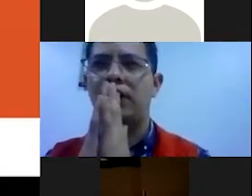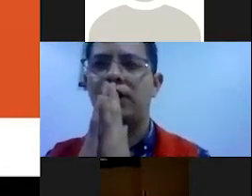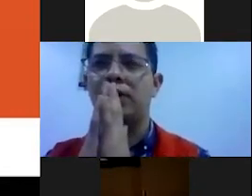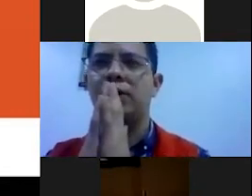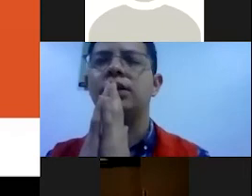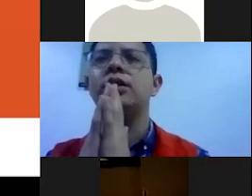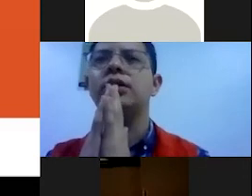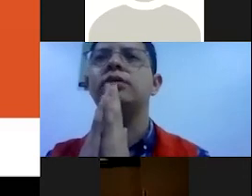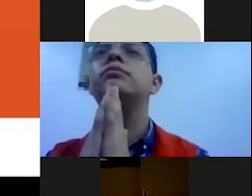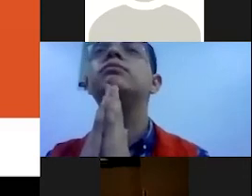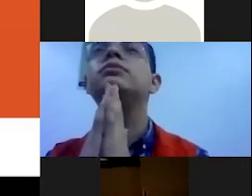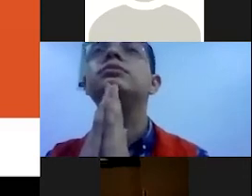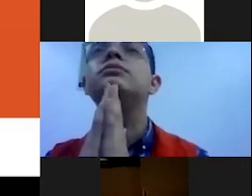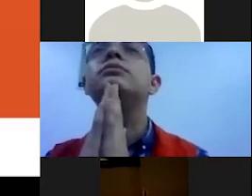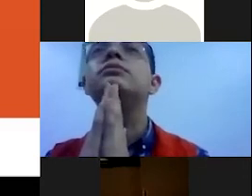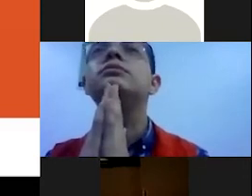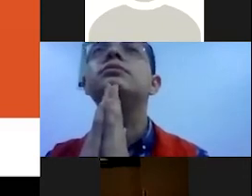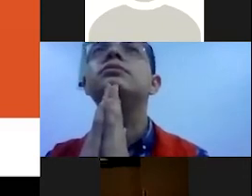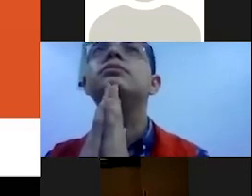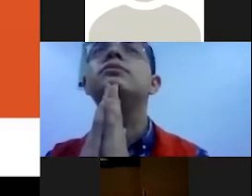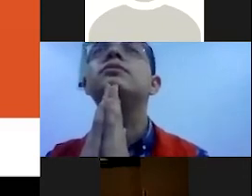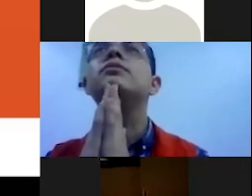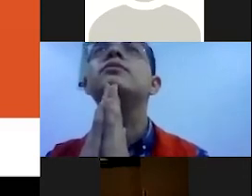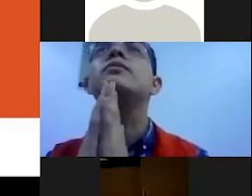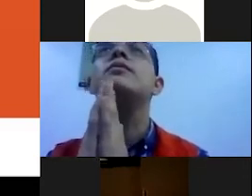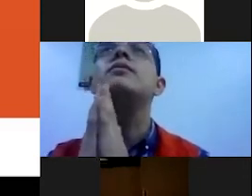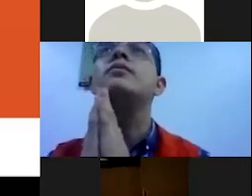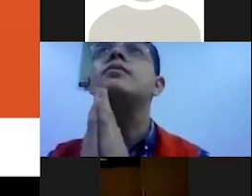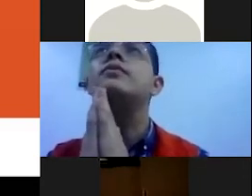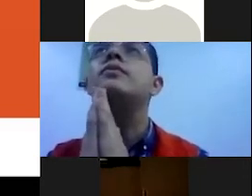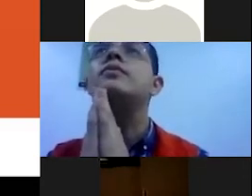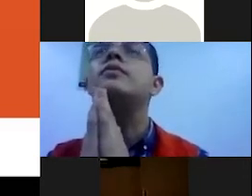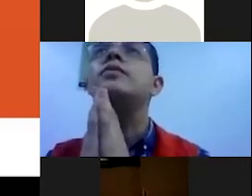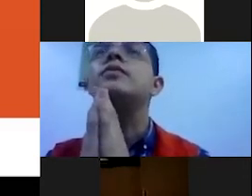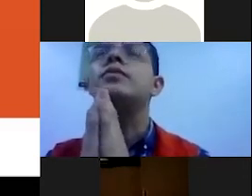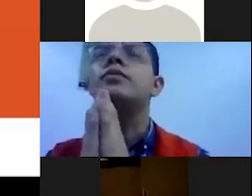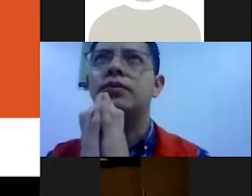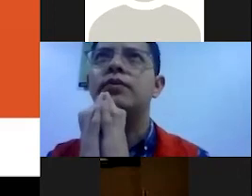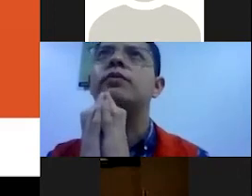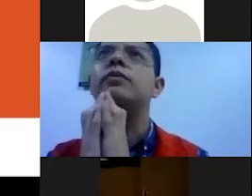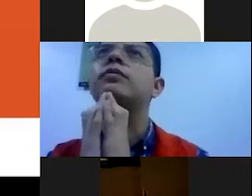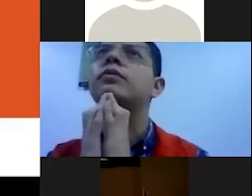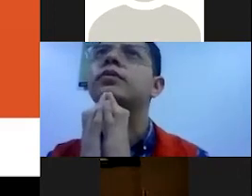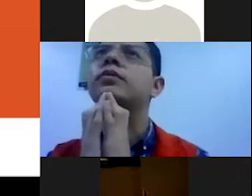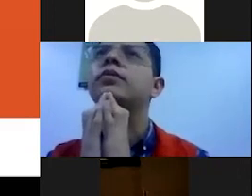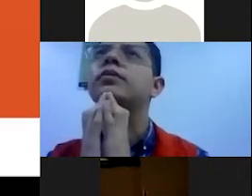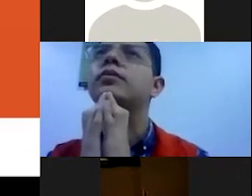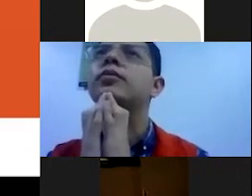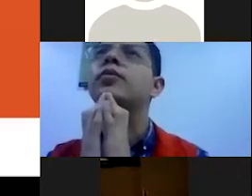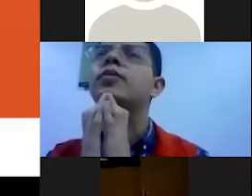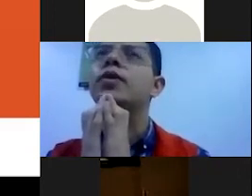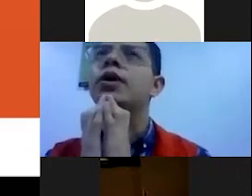a ser la altura. Pasa lo mismo con ayer con lo que nos comentaste con lo de atragantamiento. La verdad también tiene que ver con la altura del